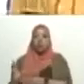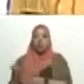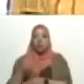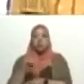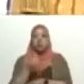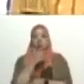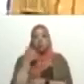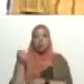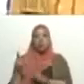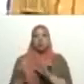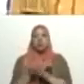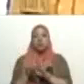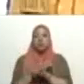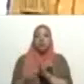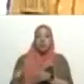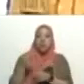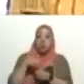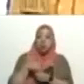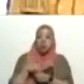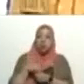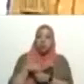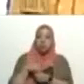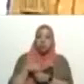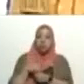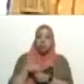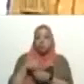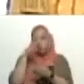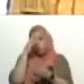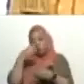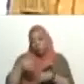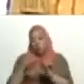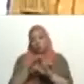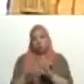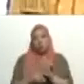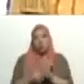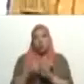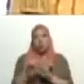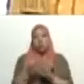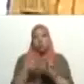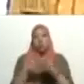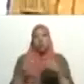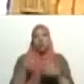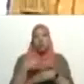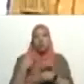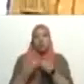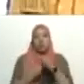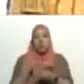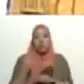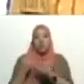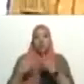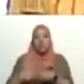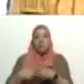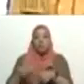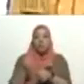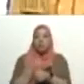tenemos la legislación interna, de acuerdo a la Constitución, para dar grandes ventajas a los